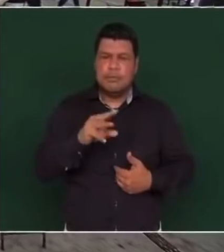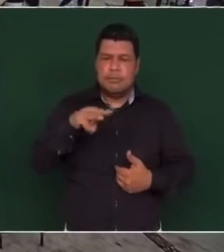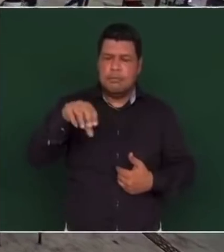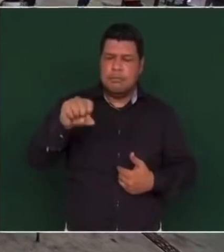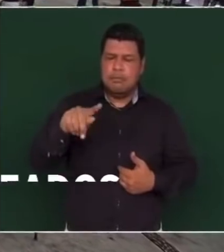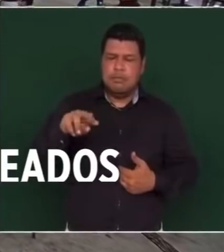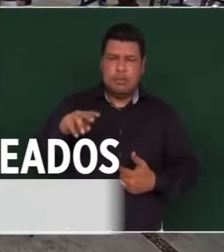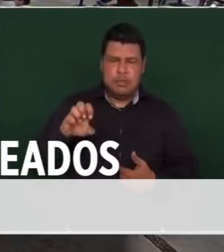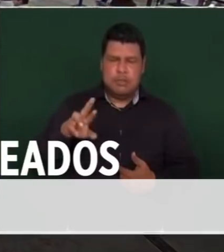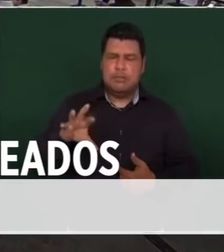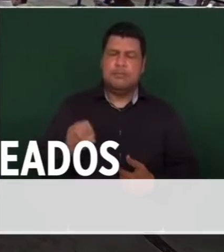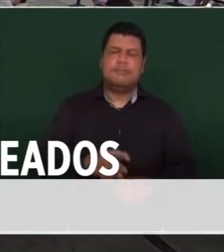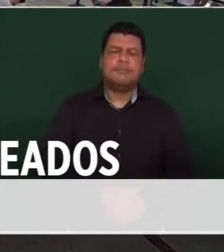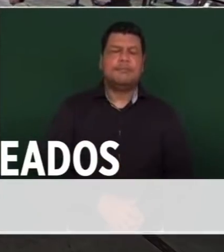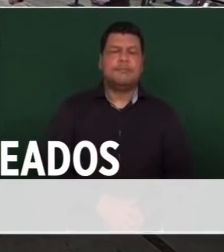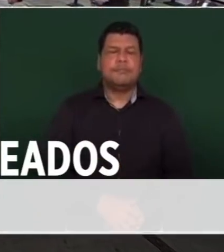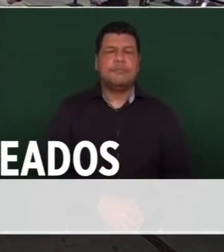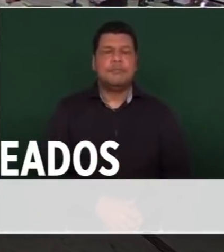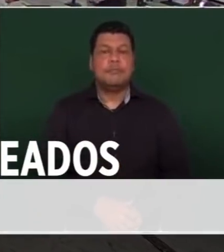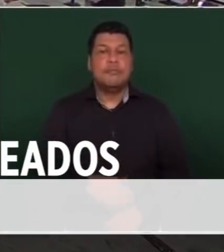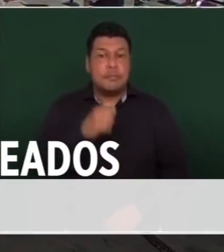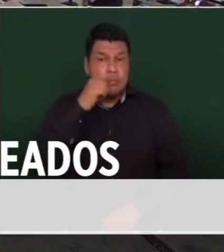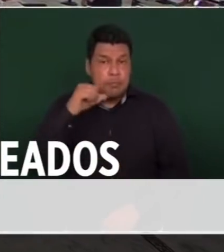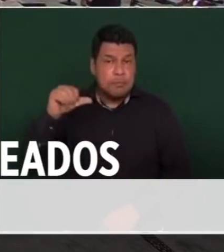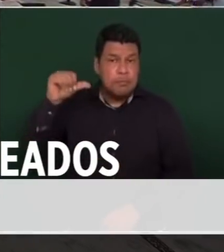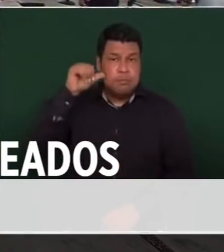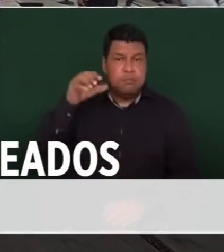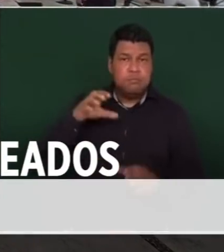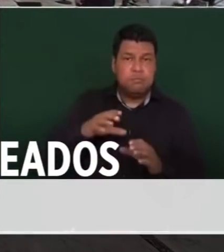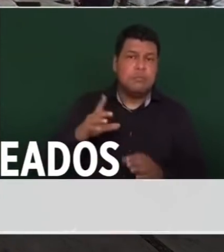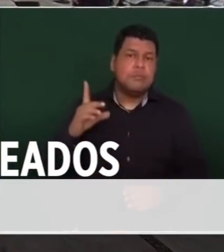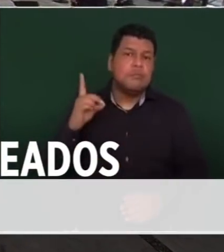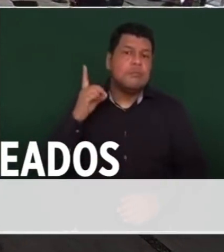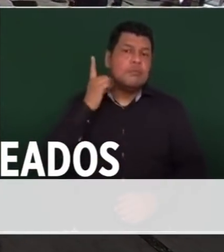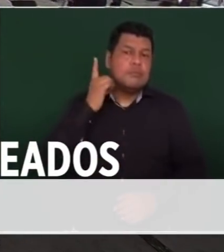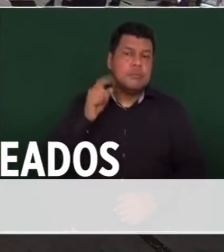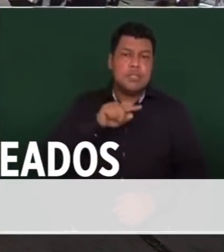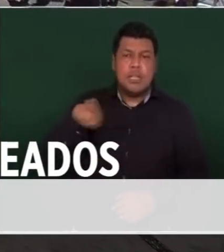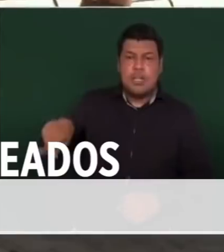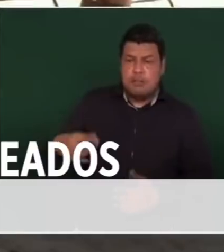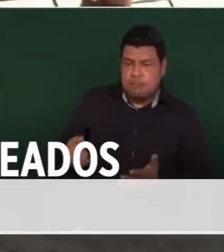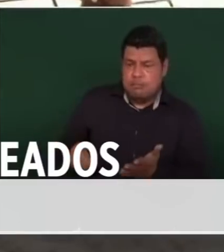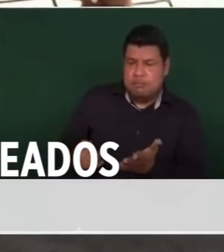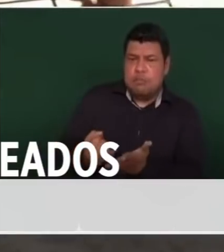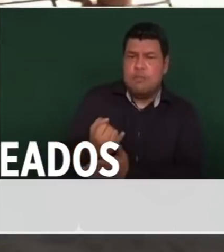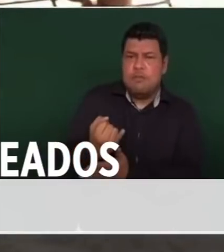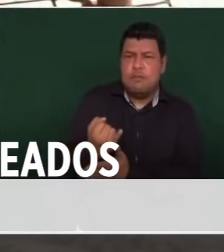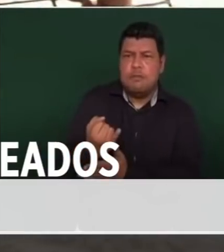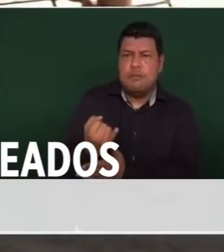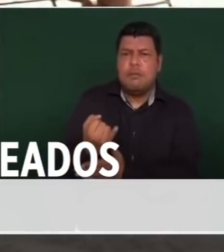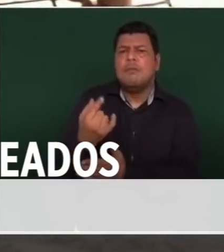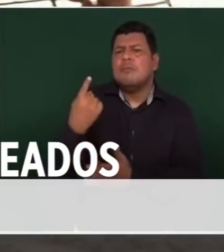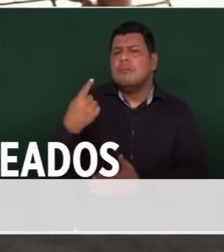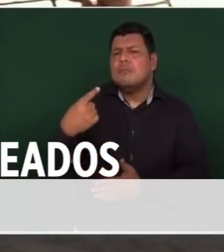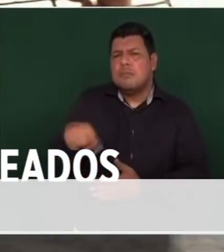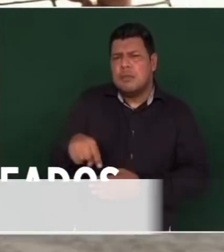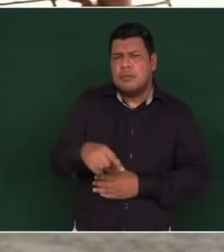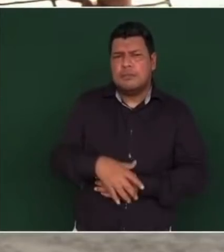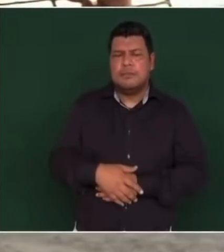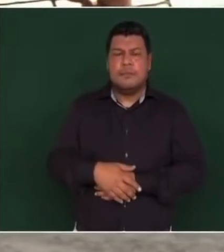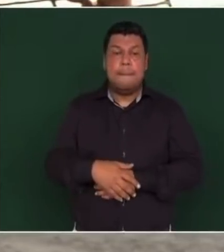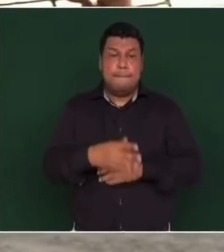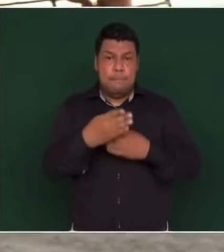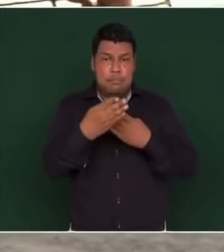El día de ayer, el Congreso, la Cámara de Diputados, se aprobó una reforma que permite a las instituciones